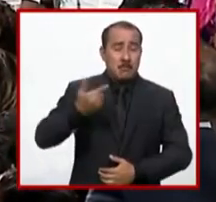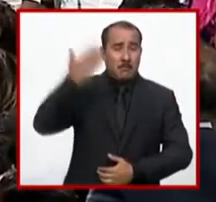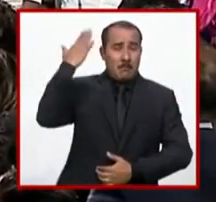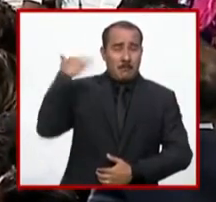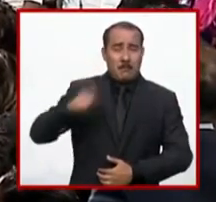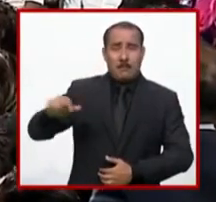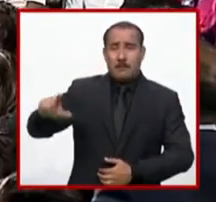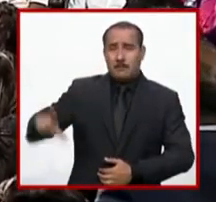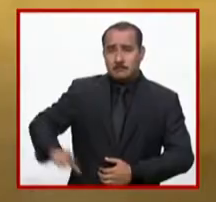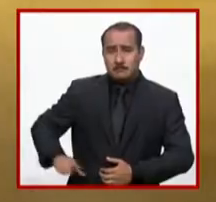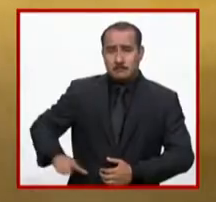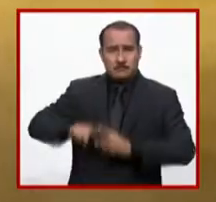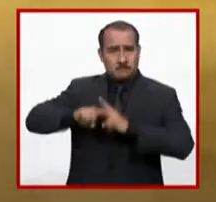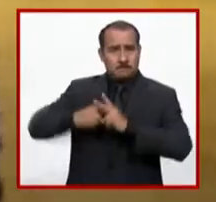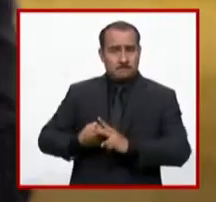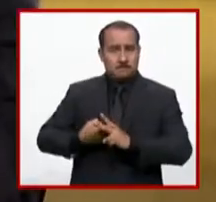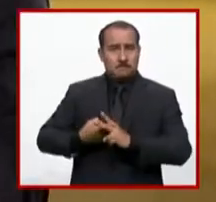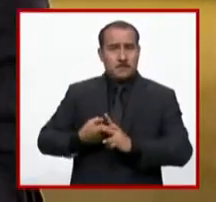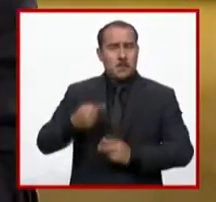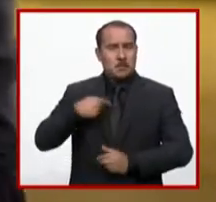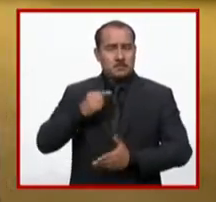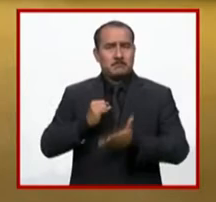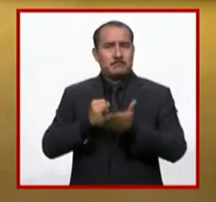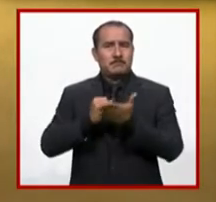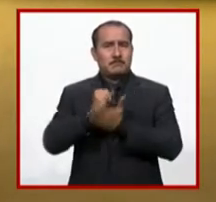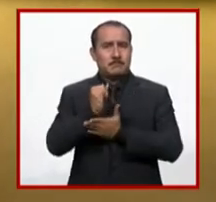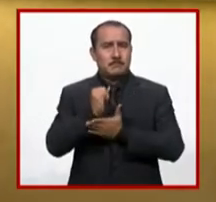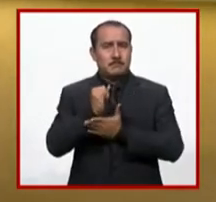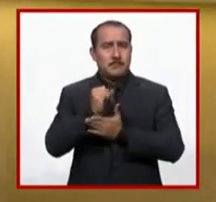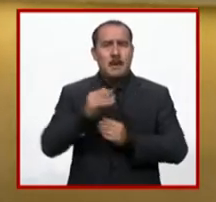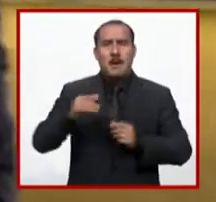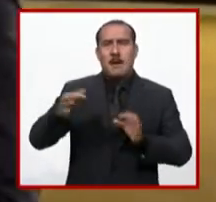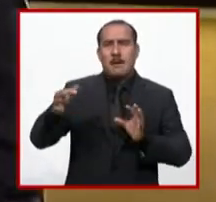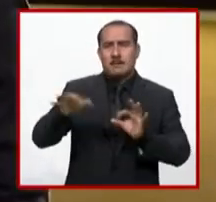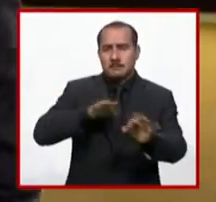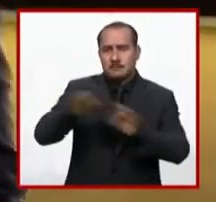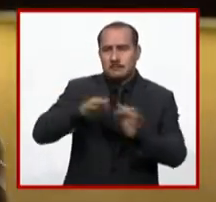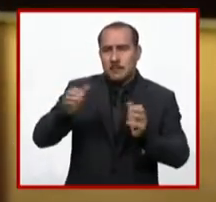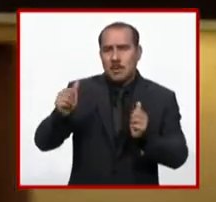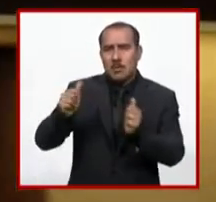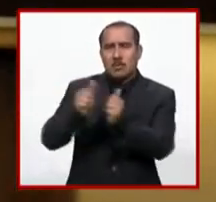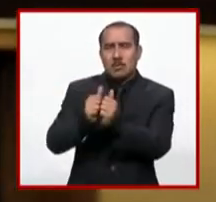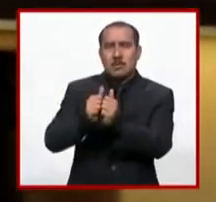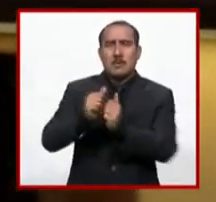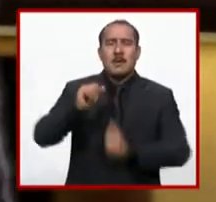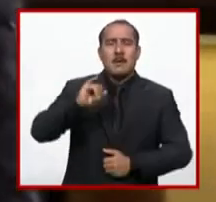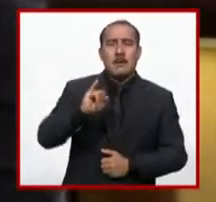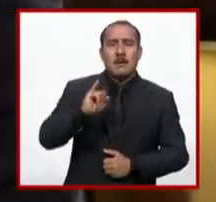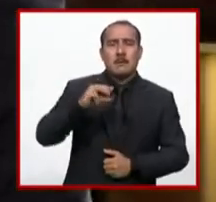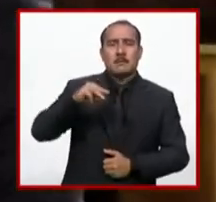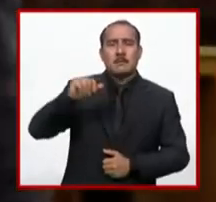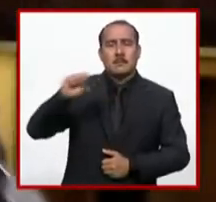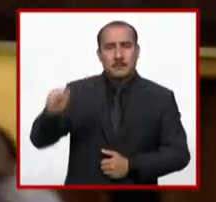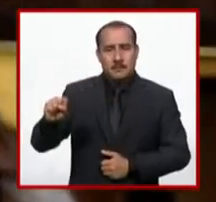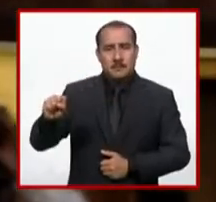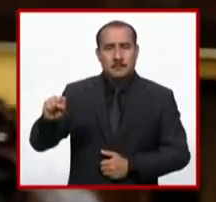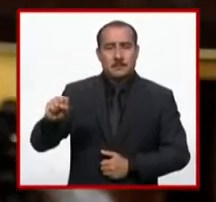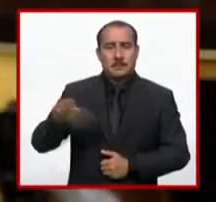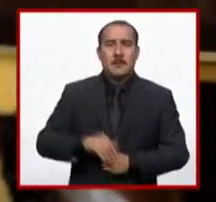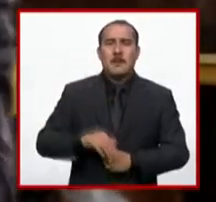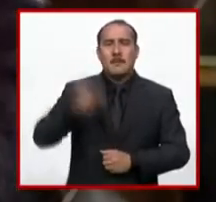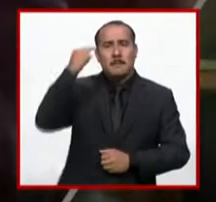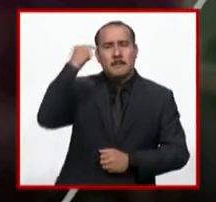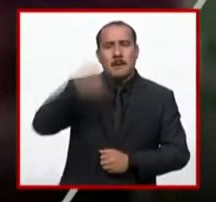gobierno nos incorporamos a la compra consolidada del medicamento de salud para